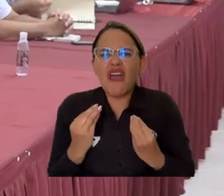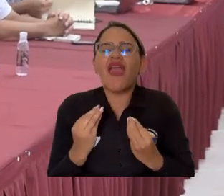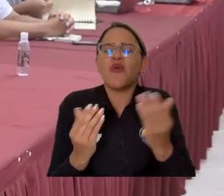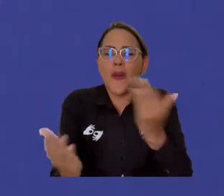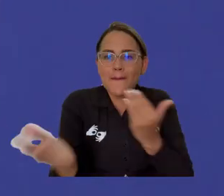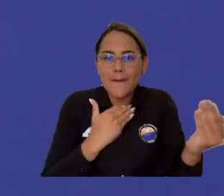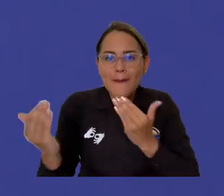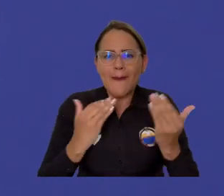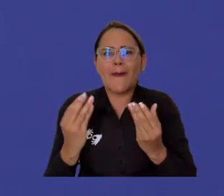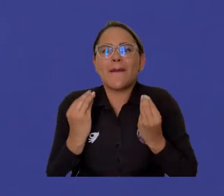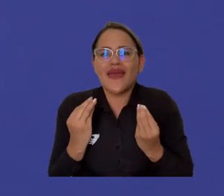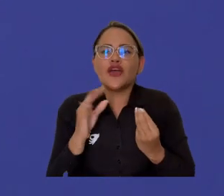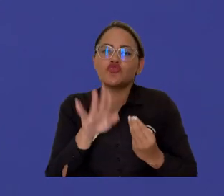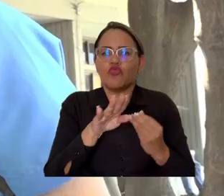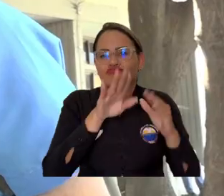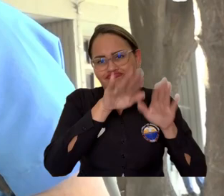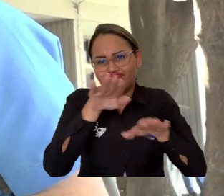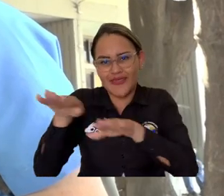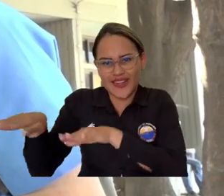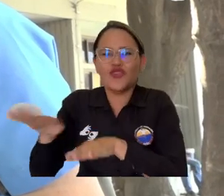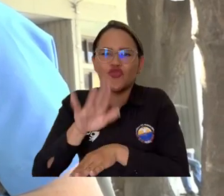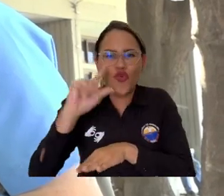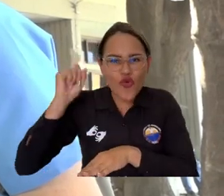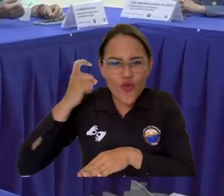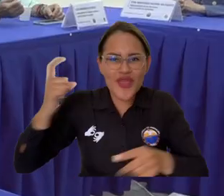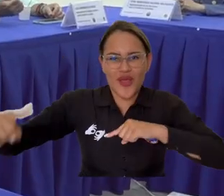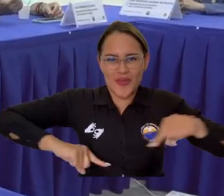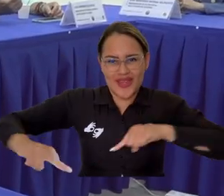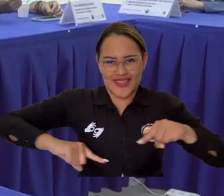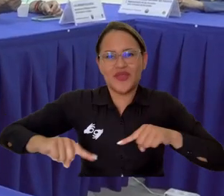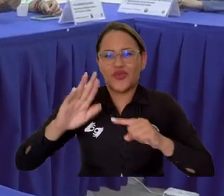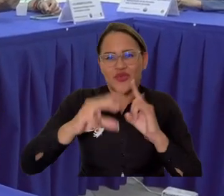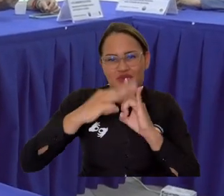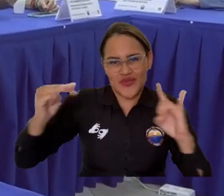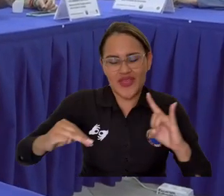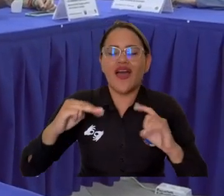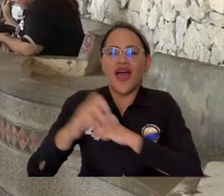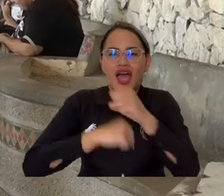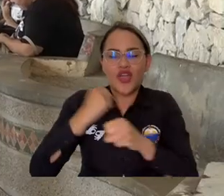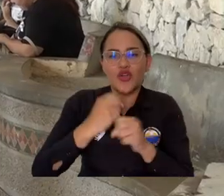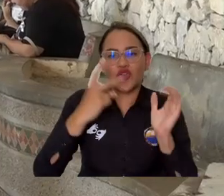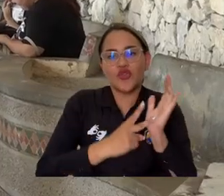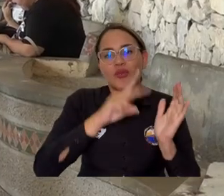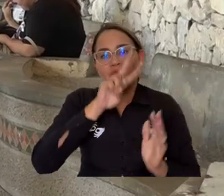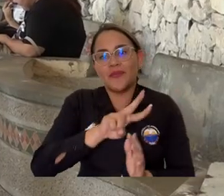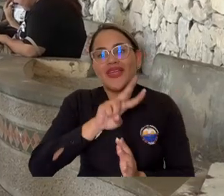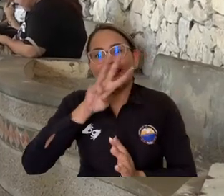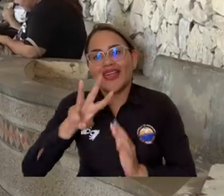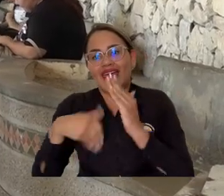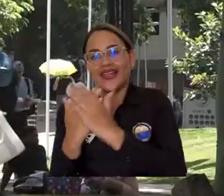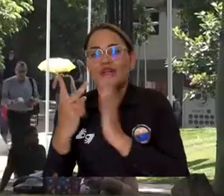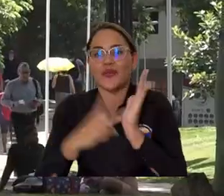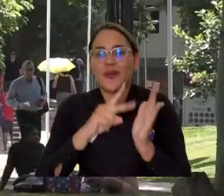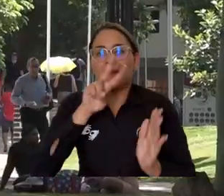del proceso de elección de sus representantes ante los diferentes órganos de gobierno y administración académica en el periodo